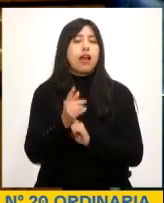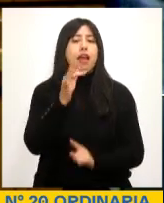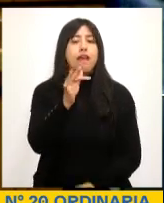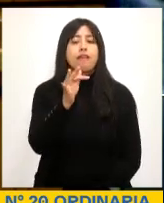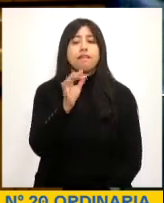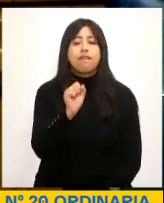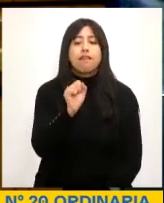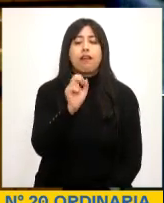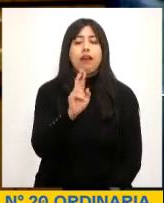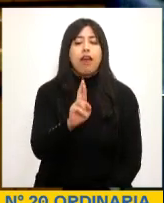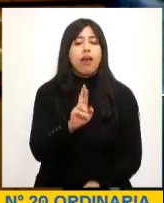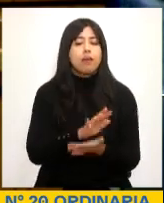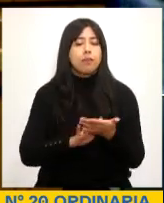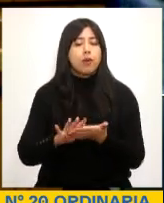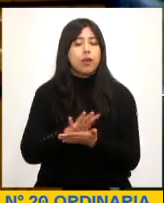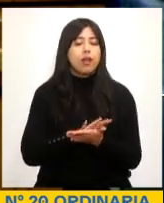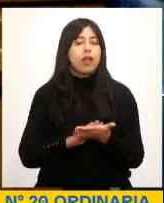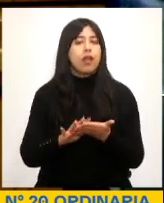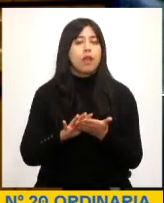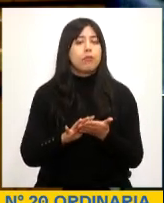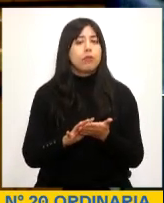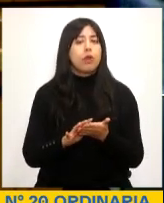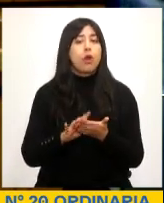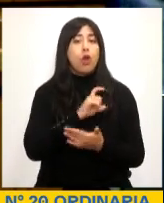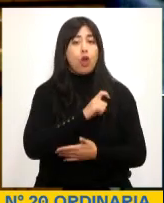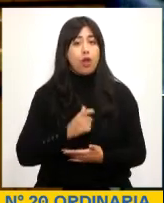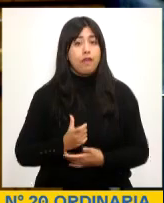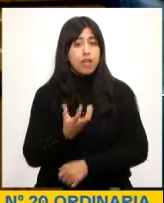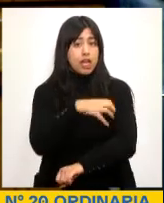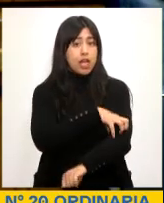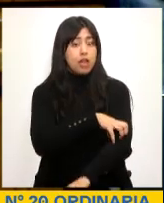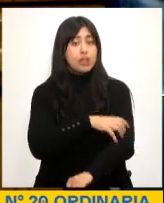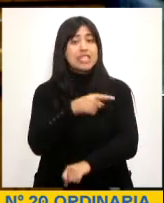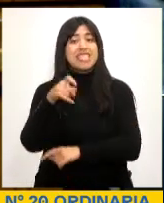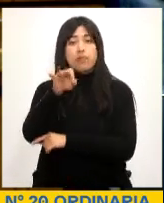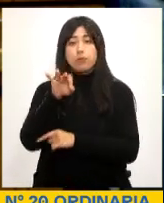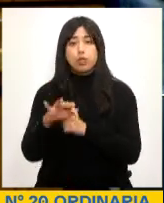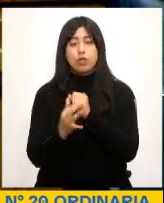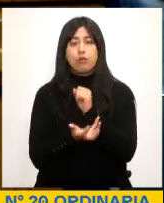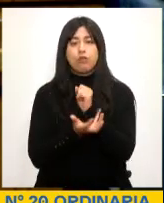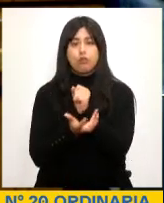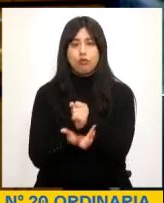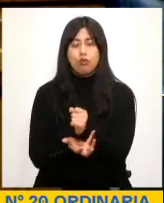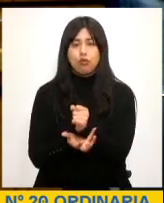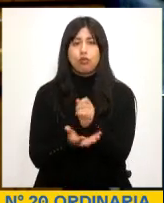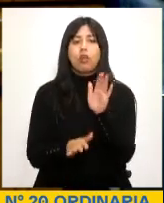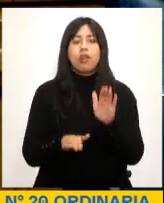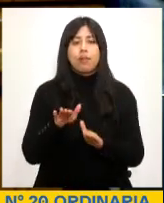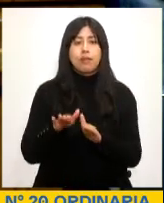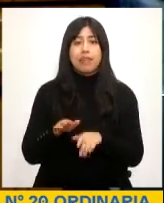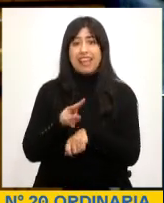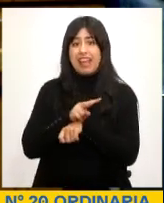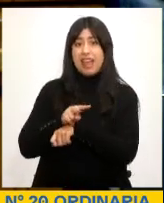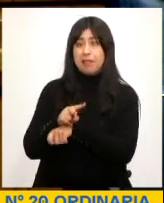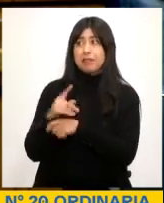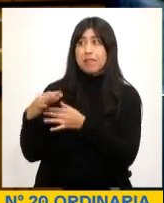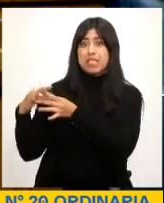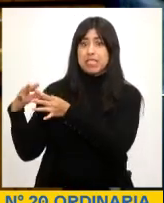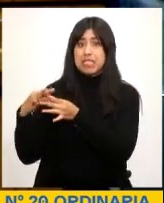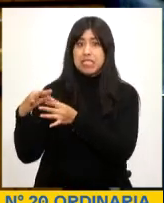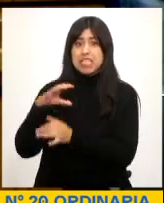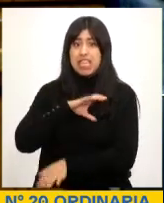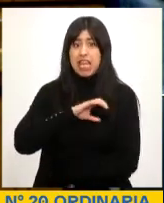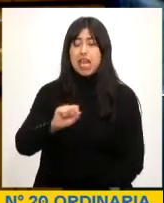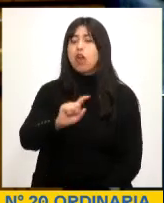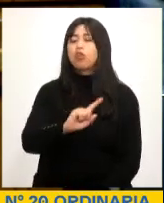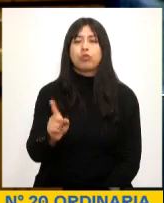el como el manejo y la decisión por parte de los gobiernos regionales del 100% de estos fondos dejando de depender administrativa y financieramente de Santiago